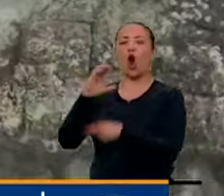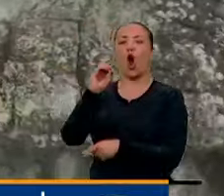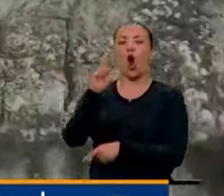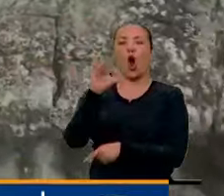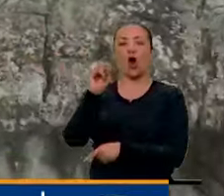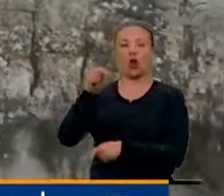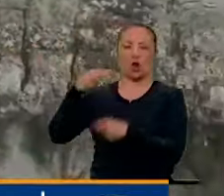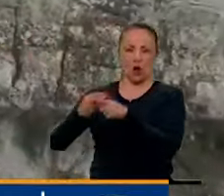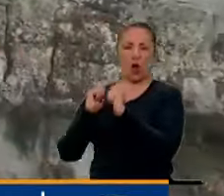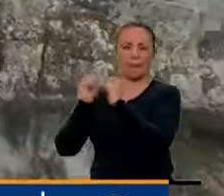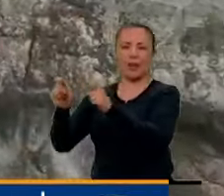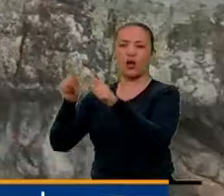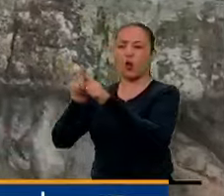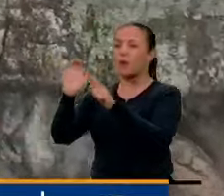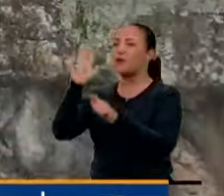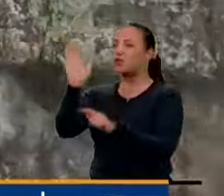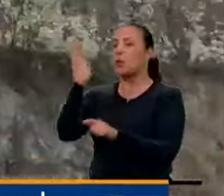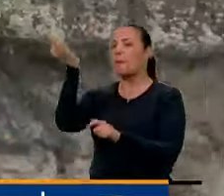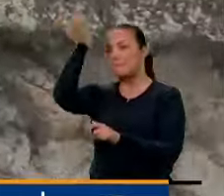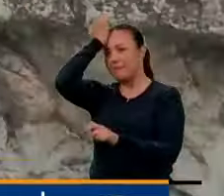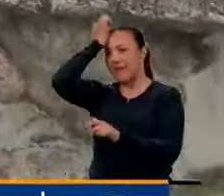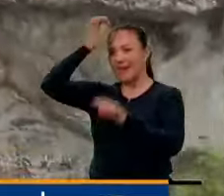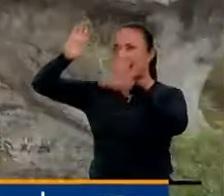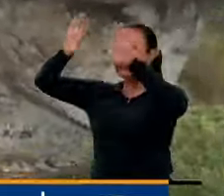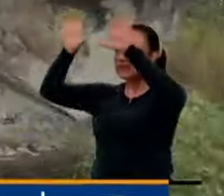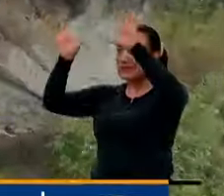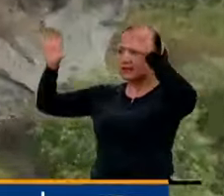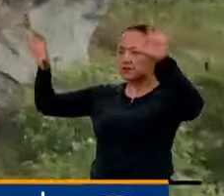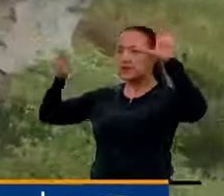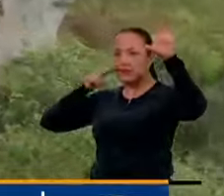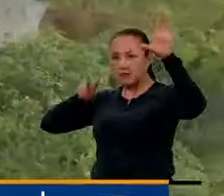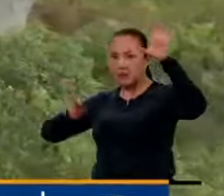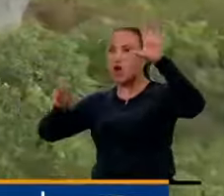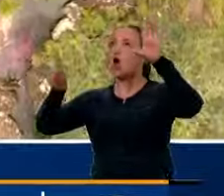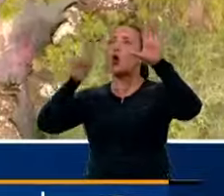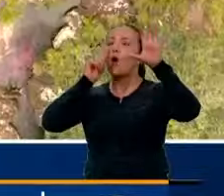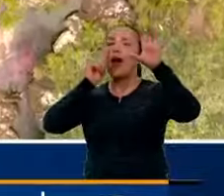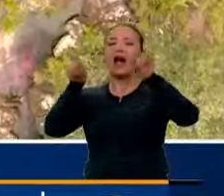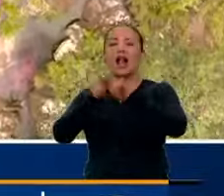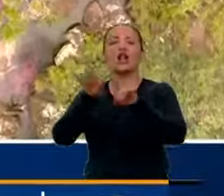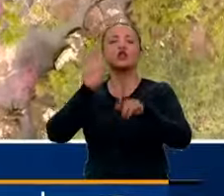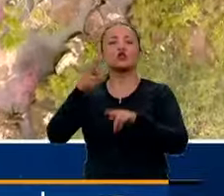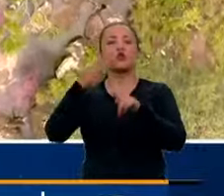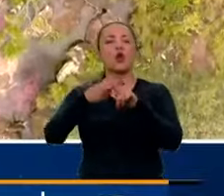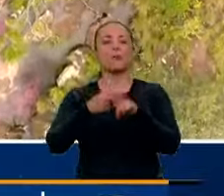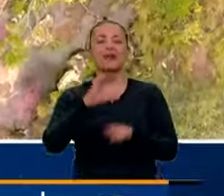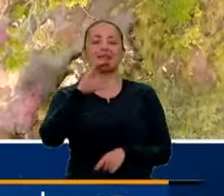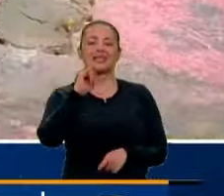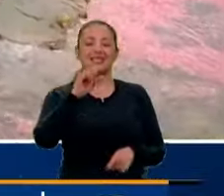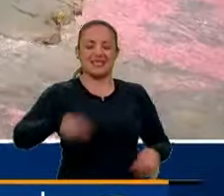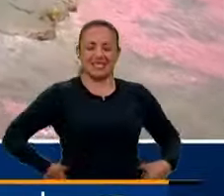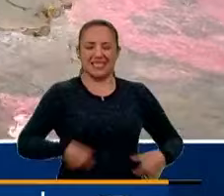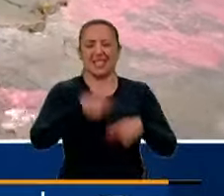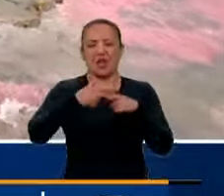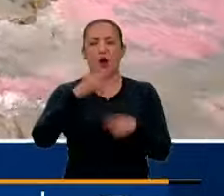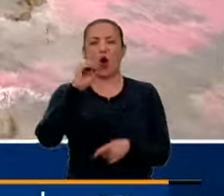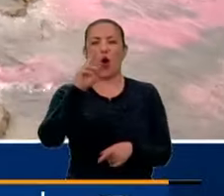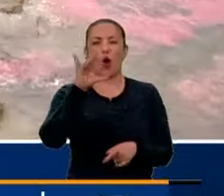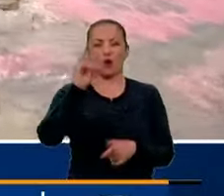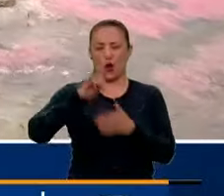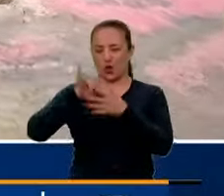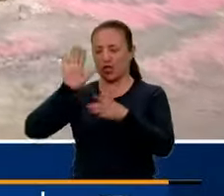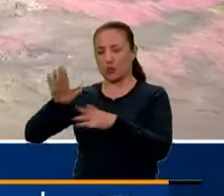través de la cual, se dice, es posible observar el cinturón de Orión. Tenemos en el Guaviare las mejores pinturas de